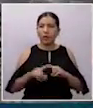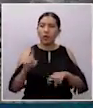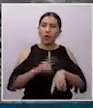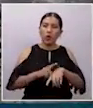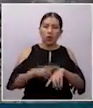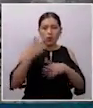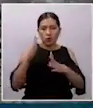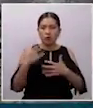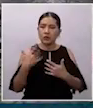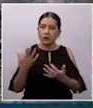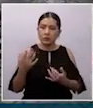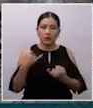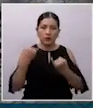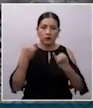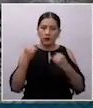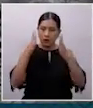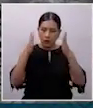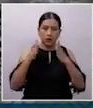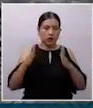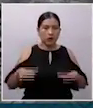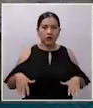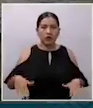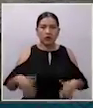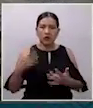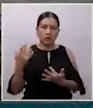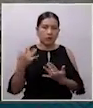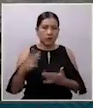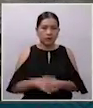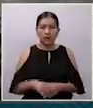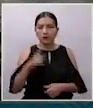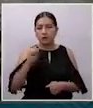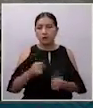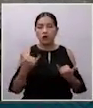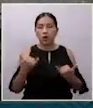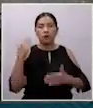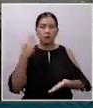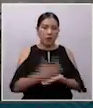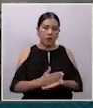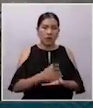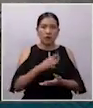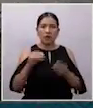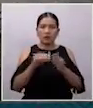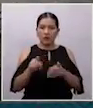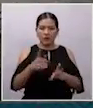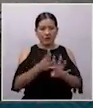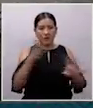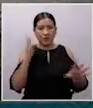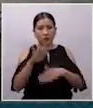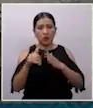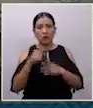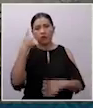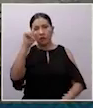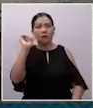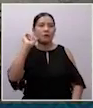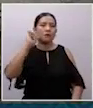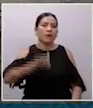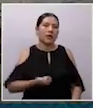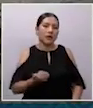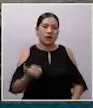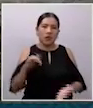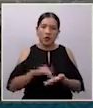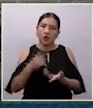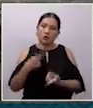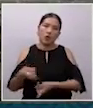estoy ligando, no me está atendiendo todavía. Hay paro, pa mañana es esta fila, señorita, pa mañana,